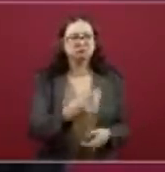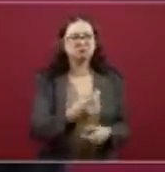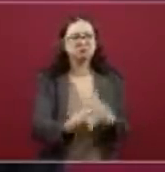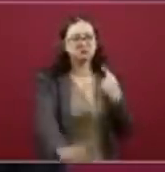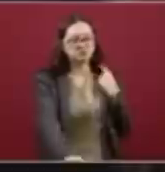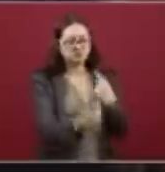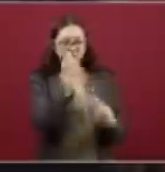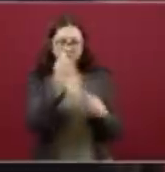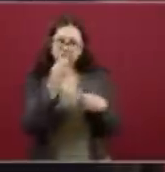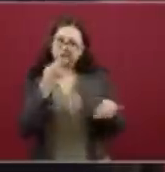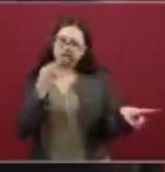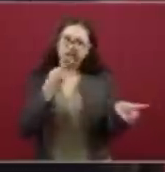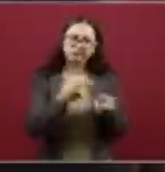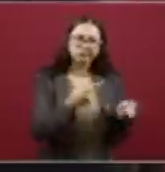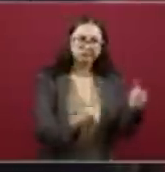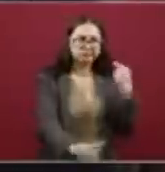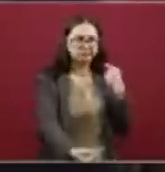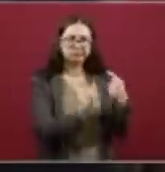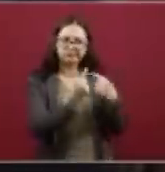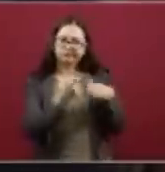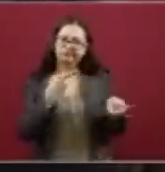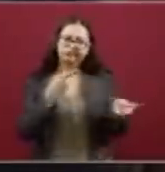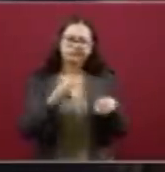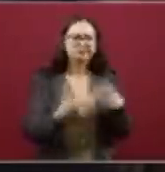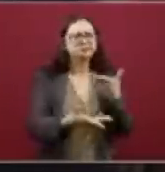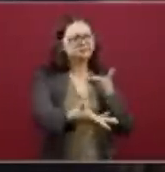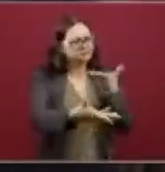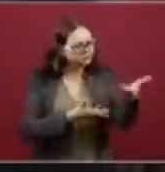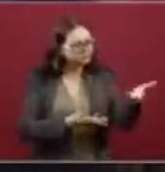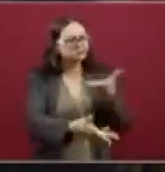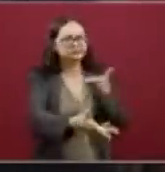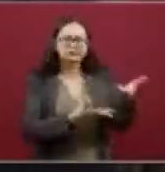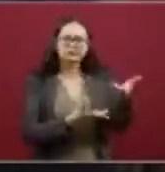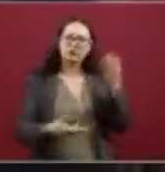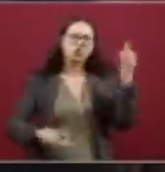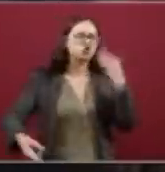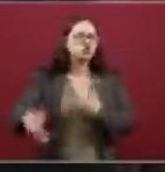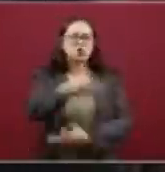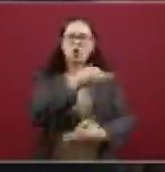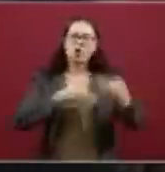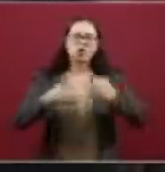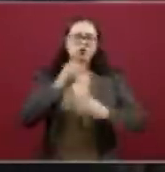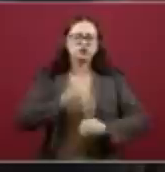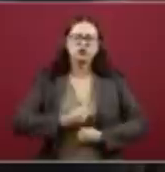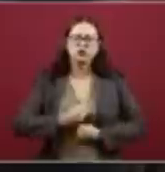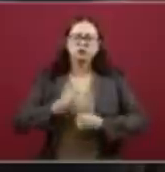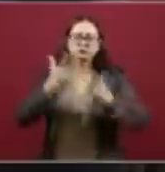es diálogo circular, que todos podamos expresarnos.